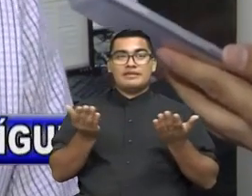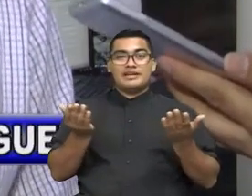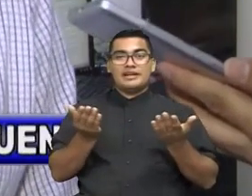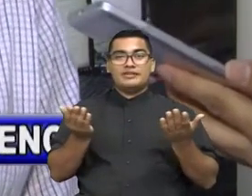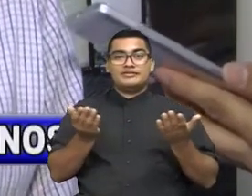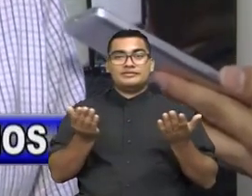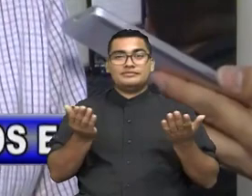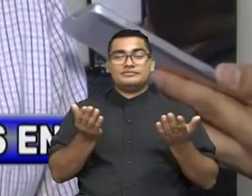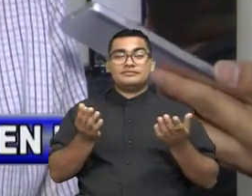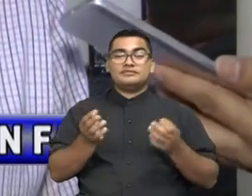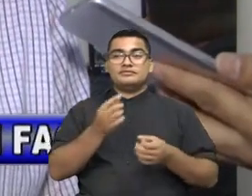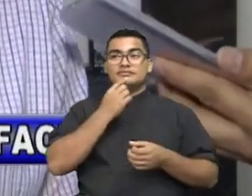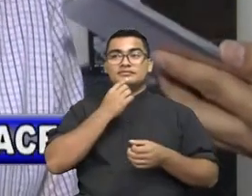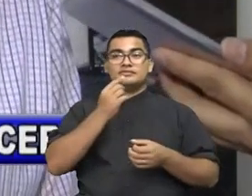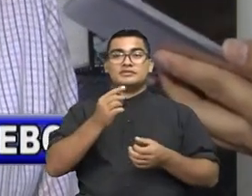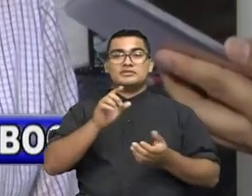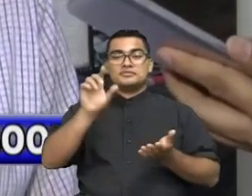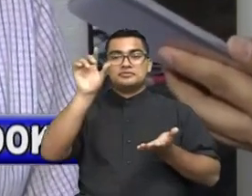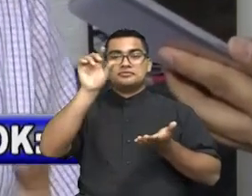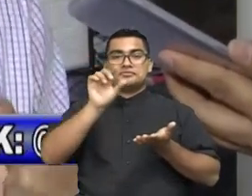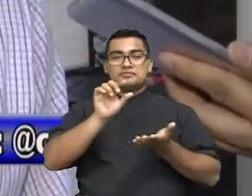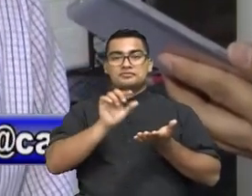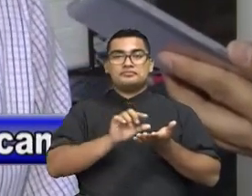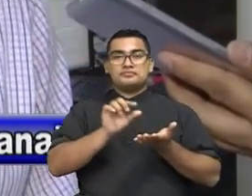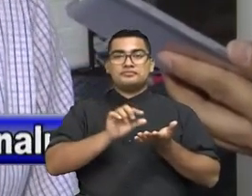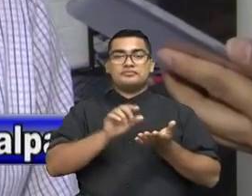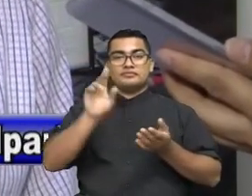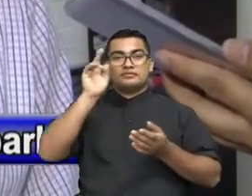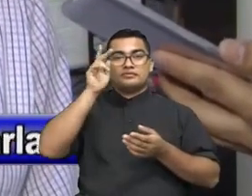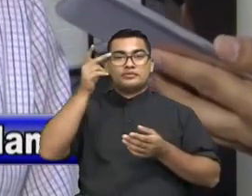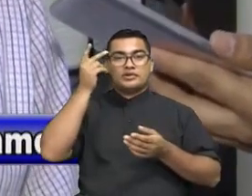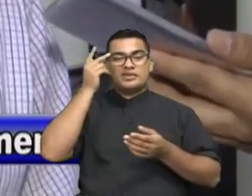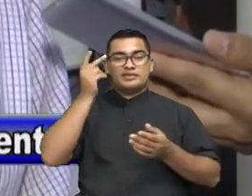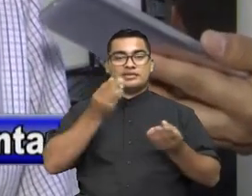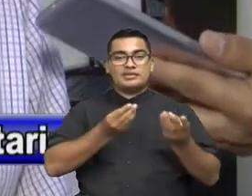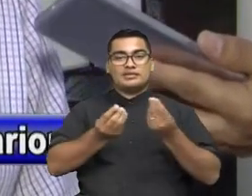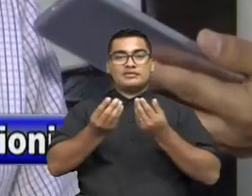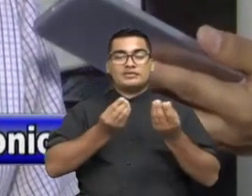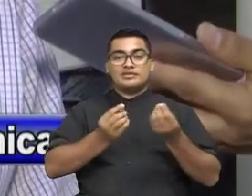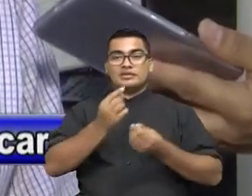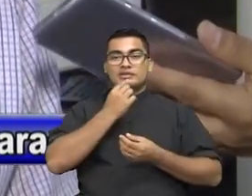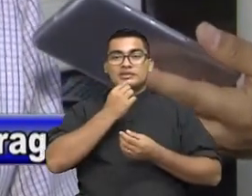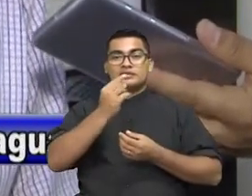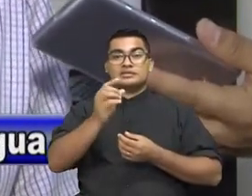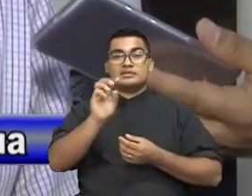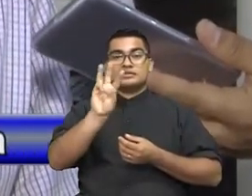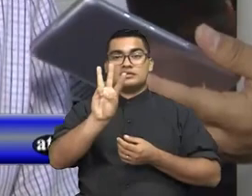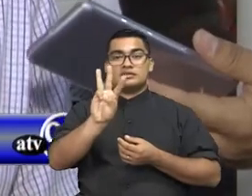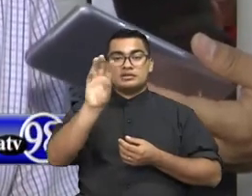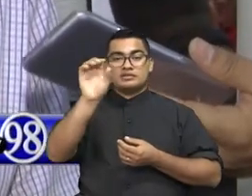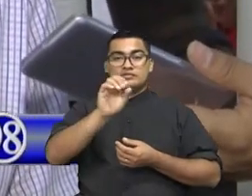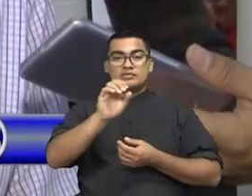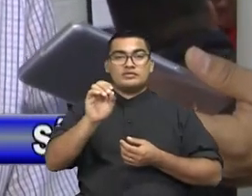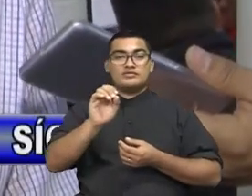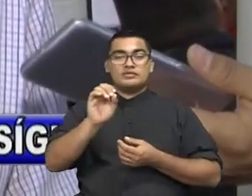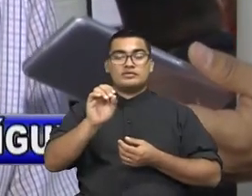Al existir una menor devaluación por política económica, en este caso del 3%, se